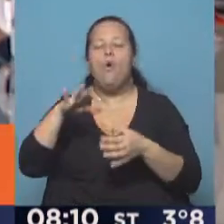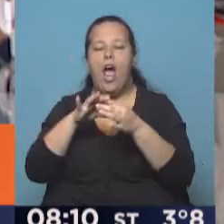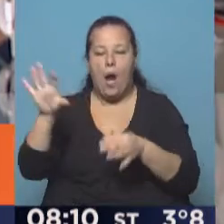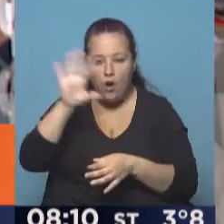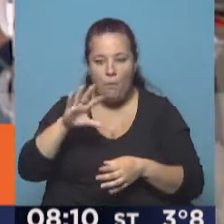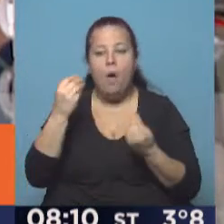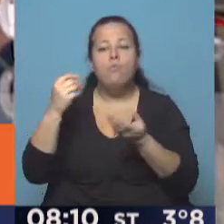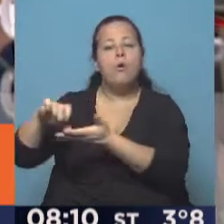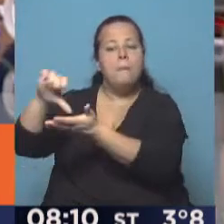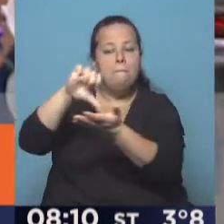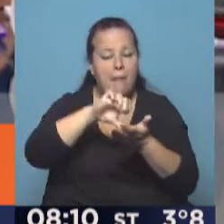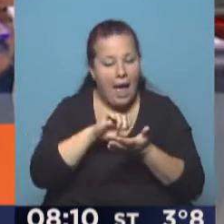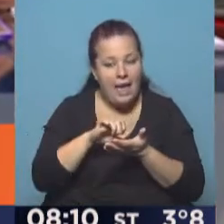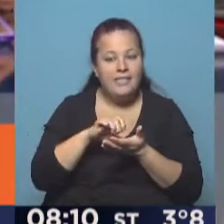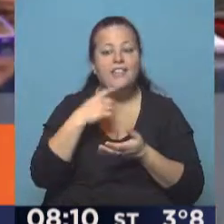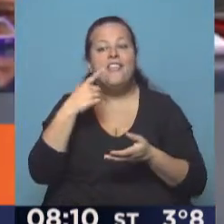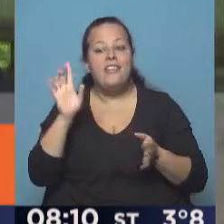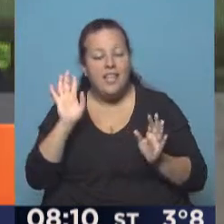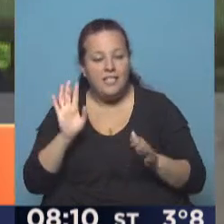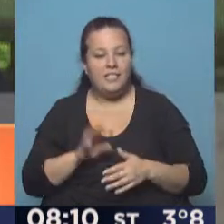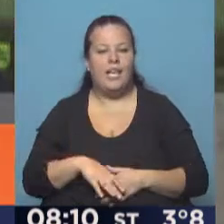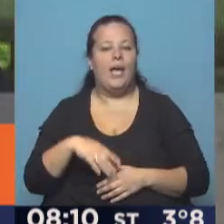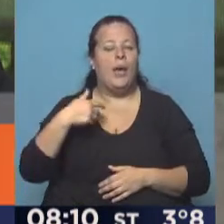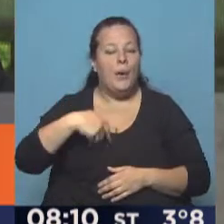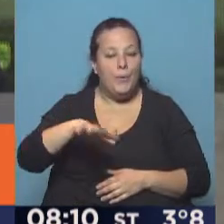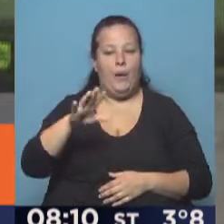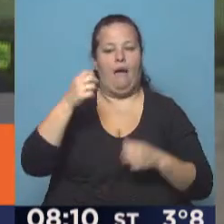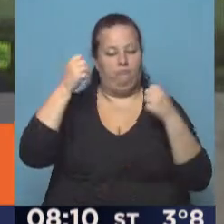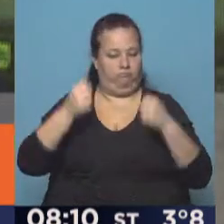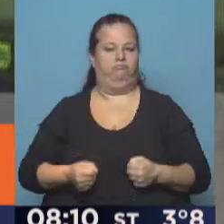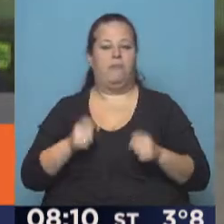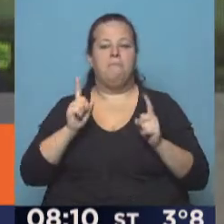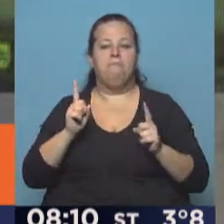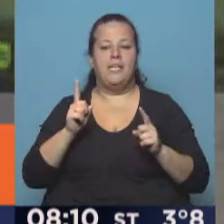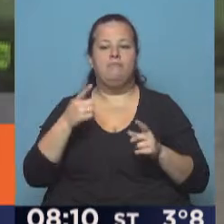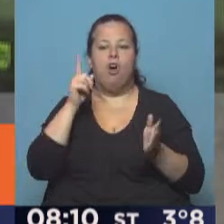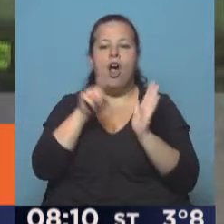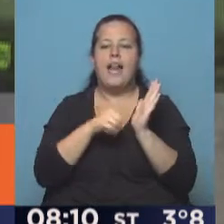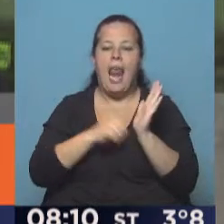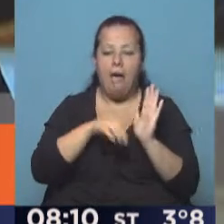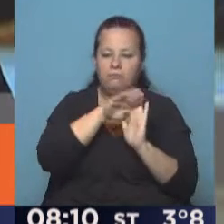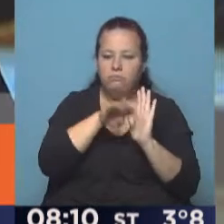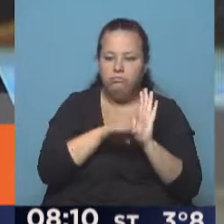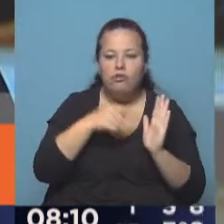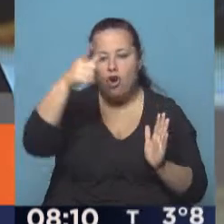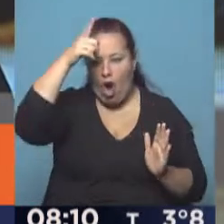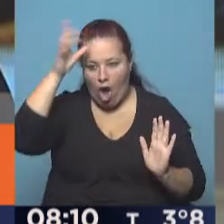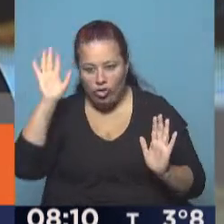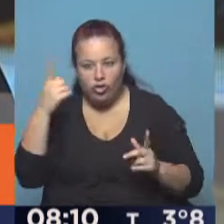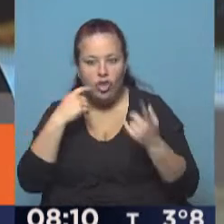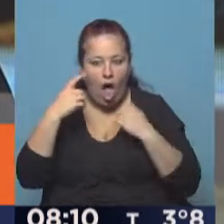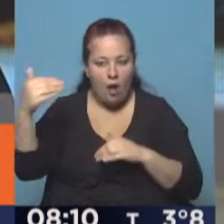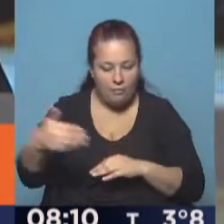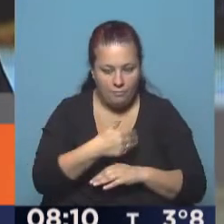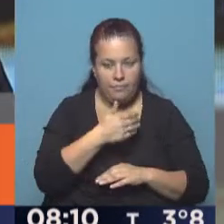muchos países que están diciendo que van a imponer sus propios requisitos, sus propios controles,